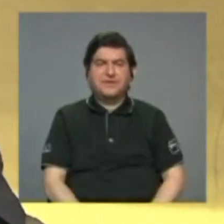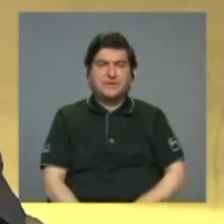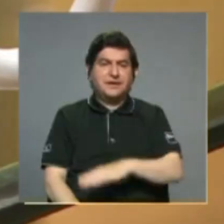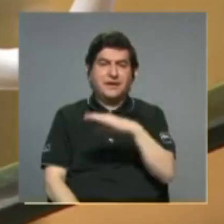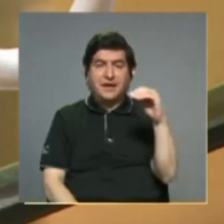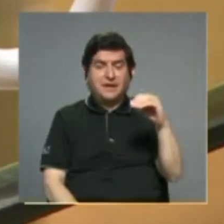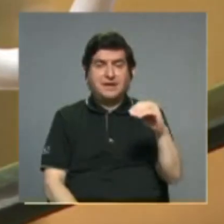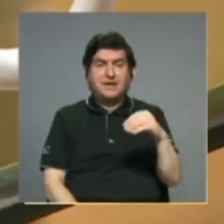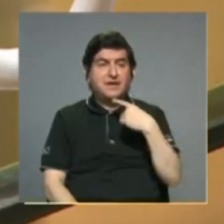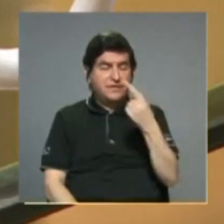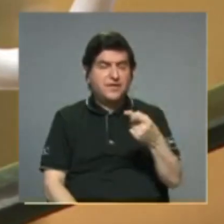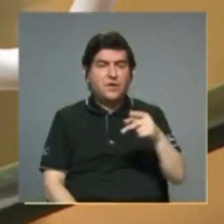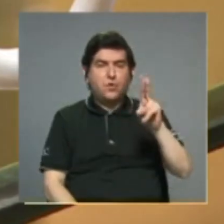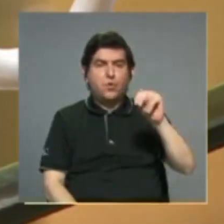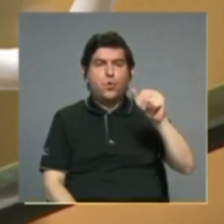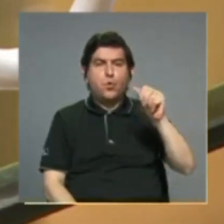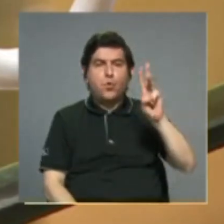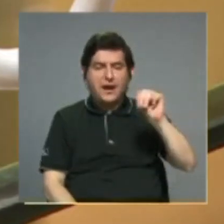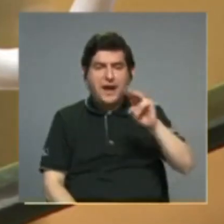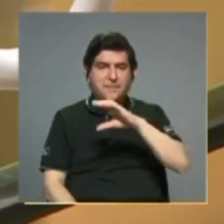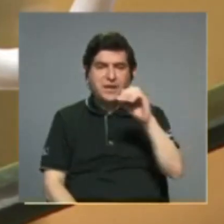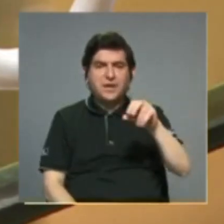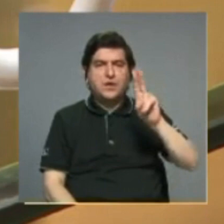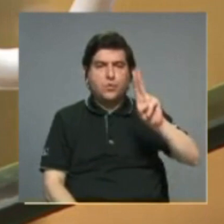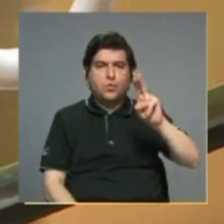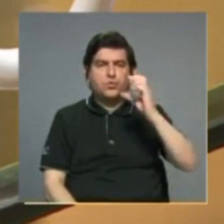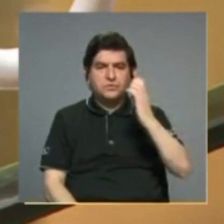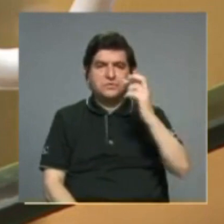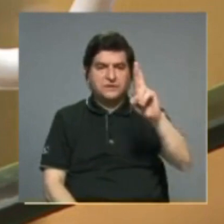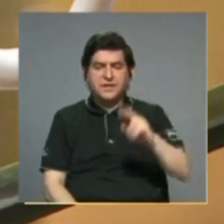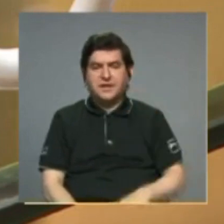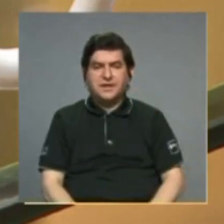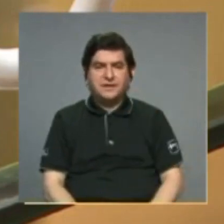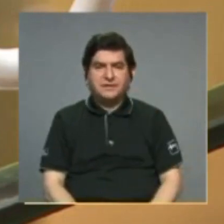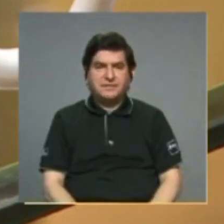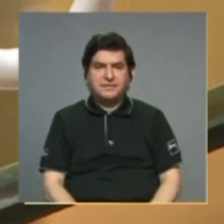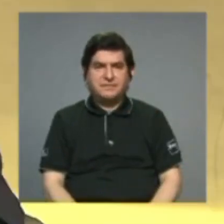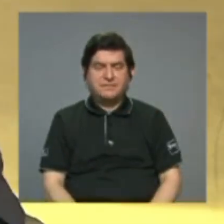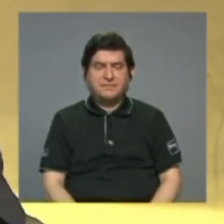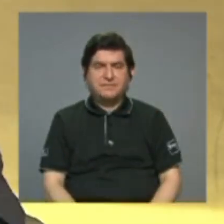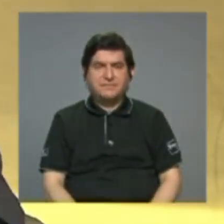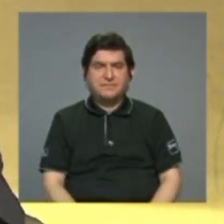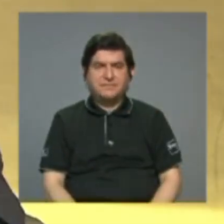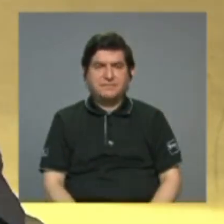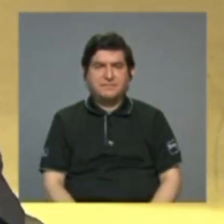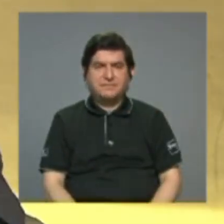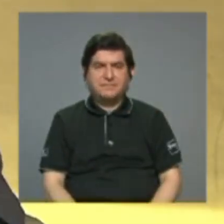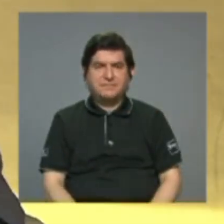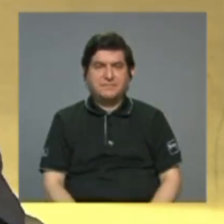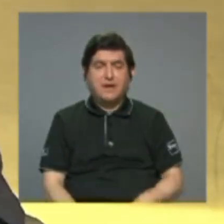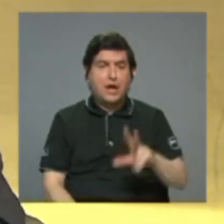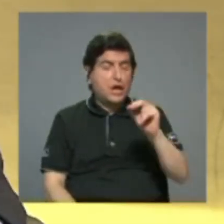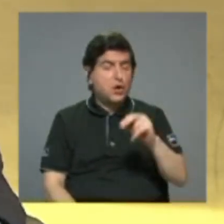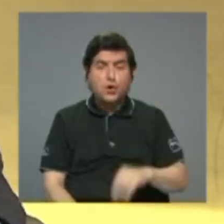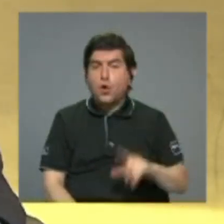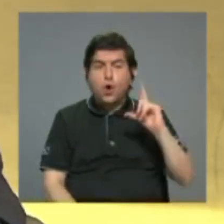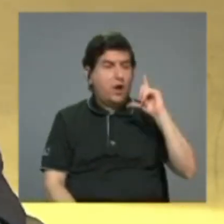me refiero a la UNAM y la UCR, que no está lejos